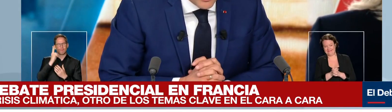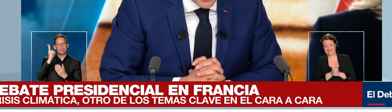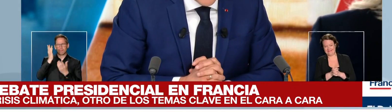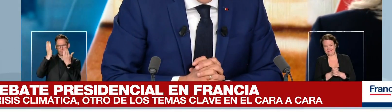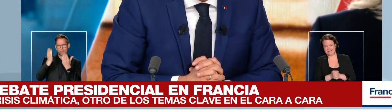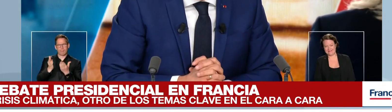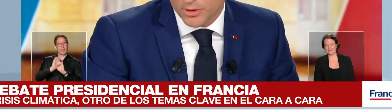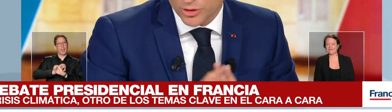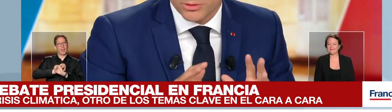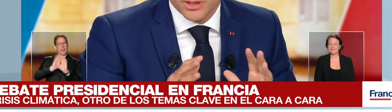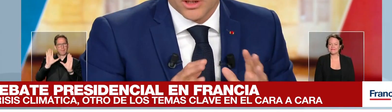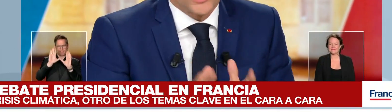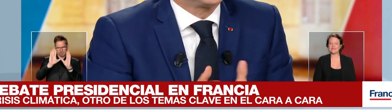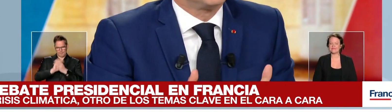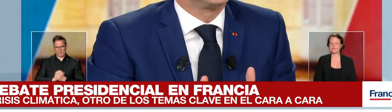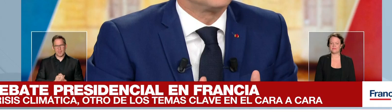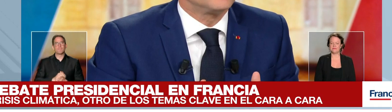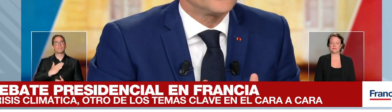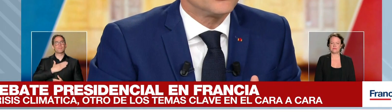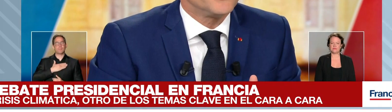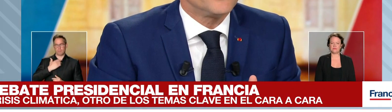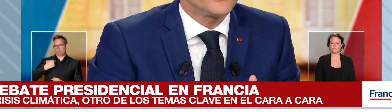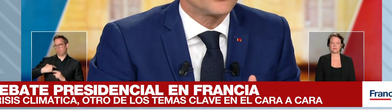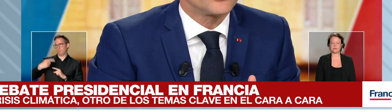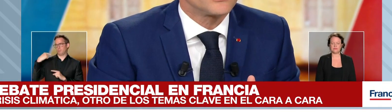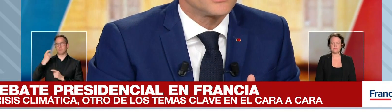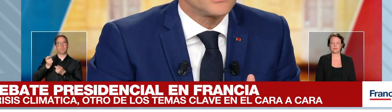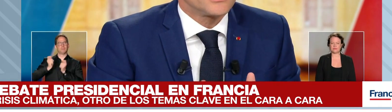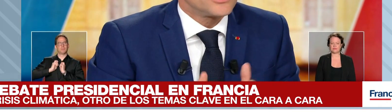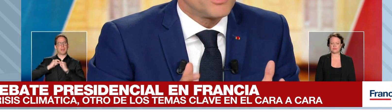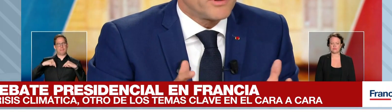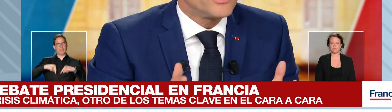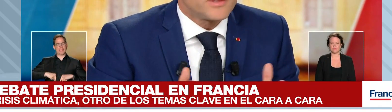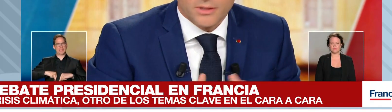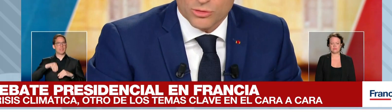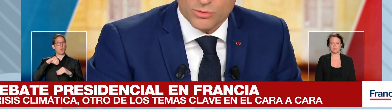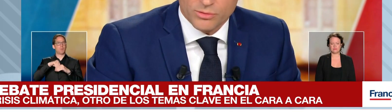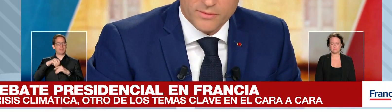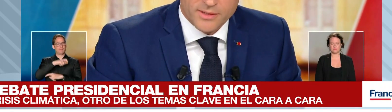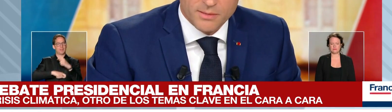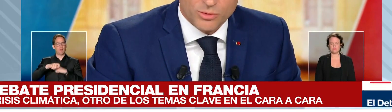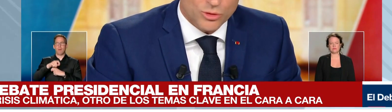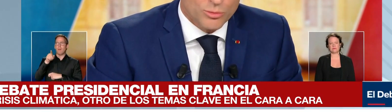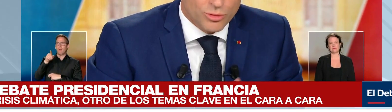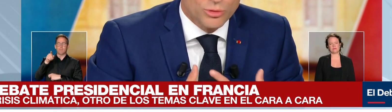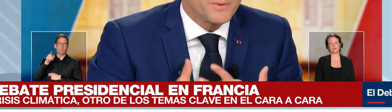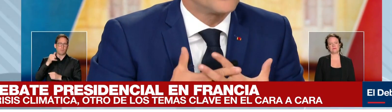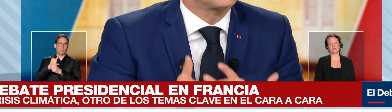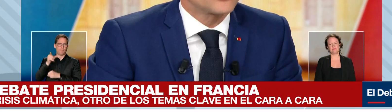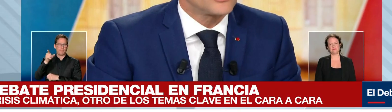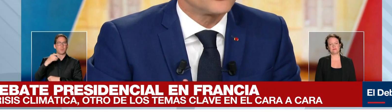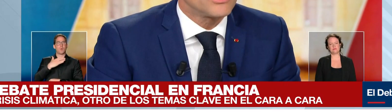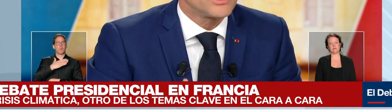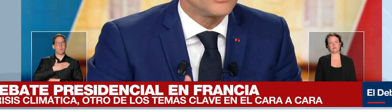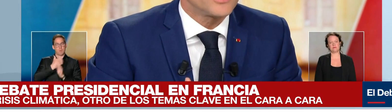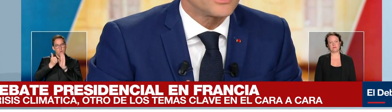dice claramente lo que yo evocaba hace un momento. Cuando yo fui ministro de la Economía y Finanzas, no puedo dejarle decir lo